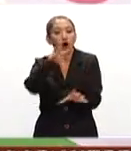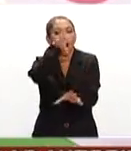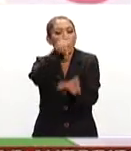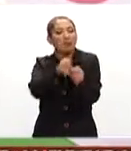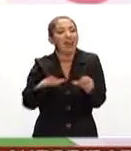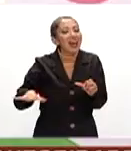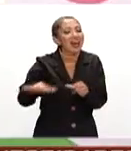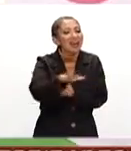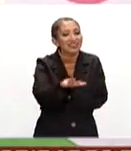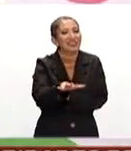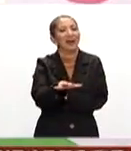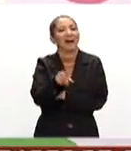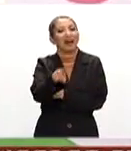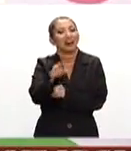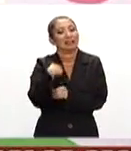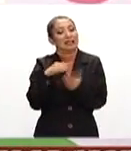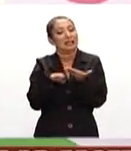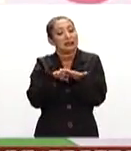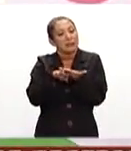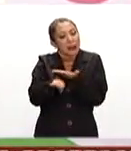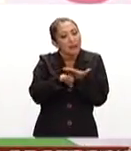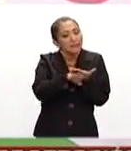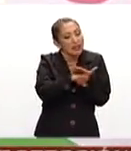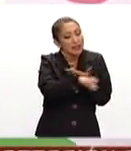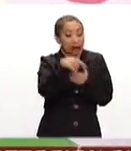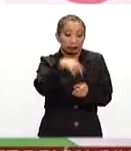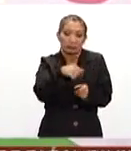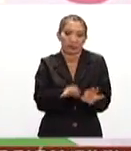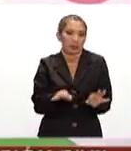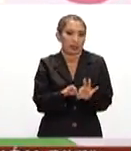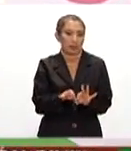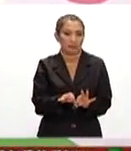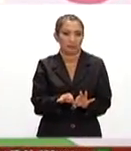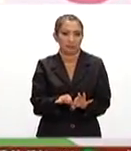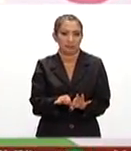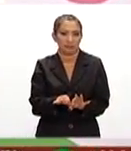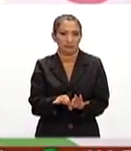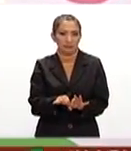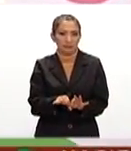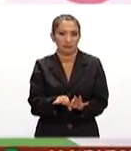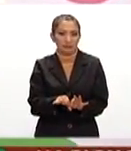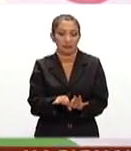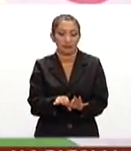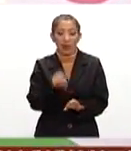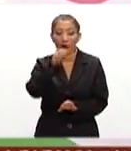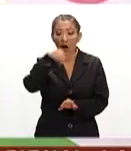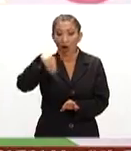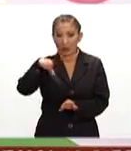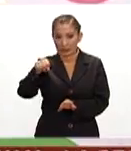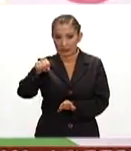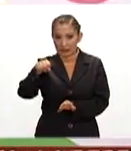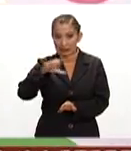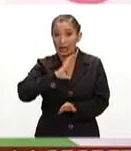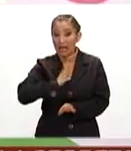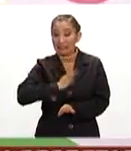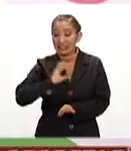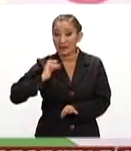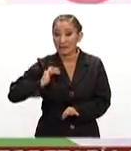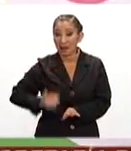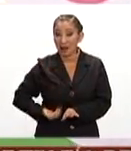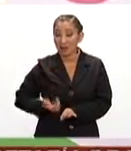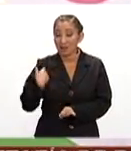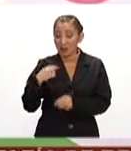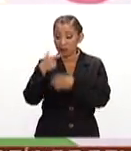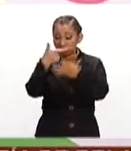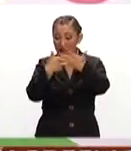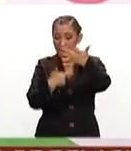integral, haciendo de la prevención el eje fundamental. Según la OMS, el cáncer de mama se ubica